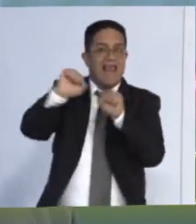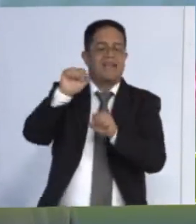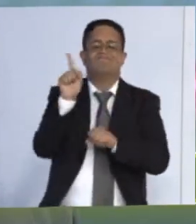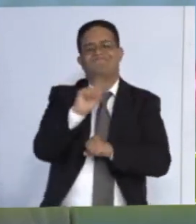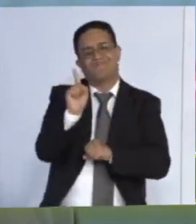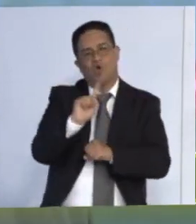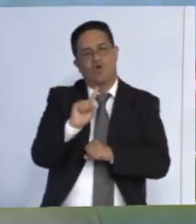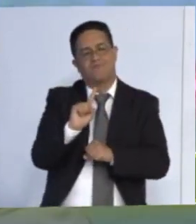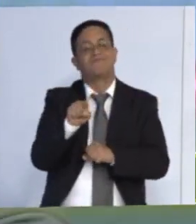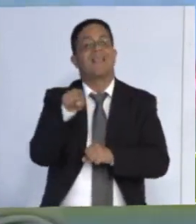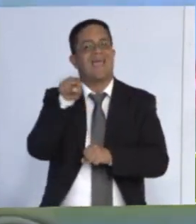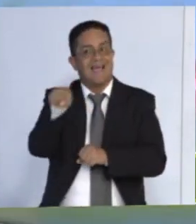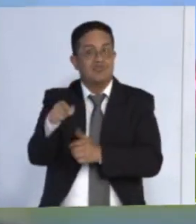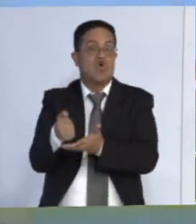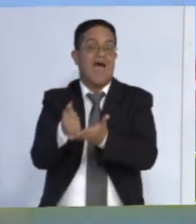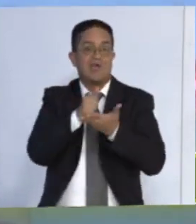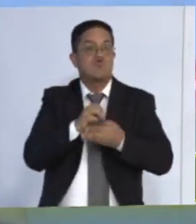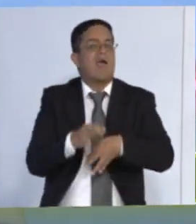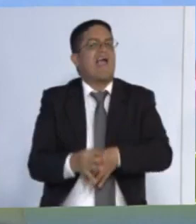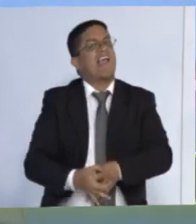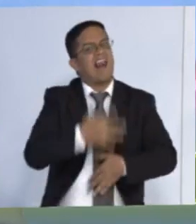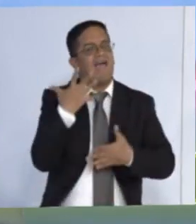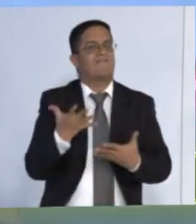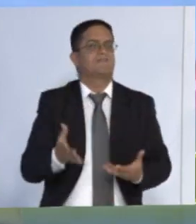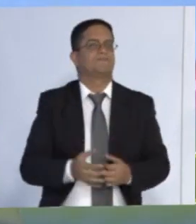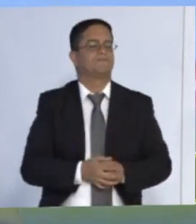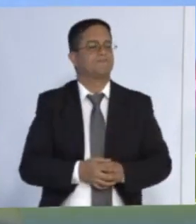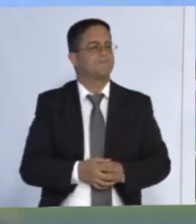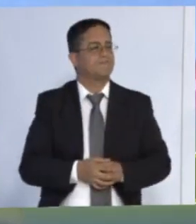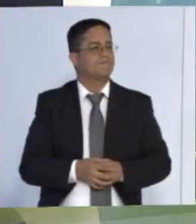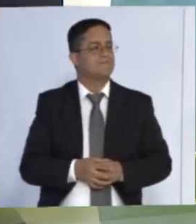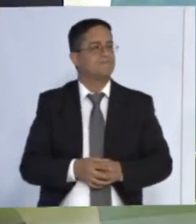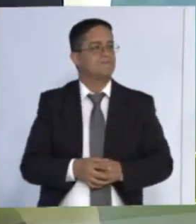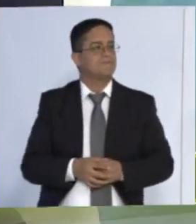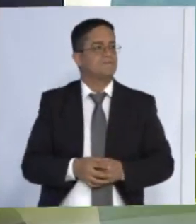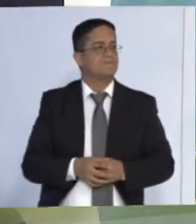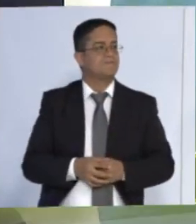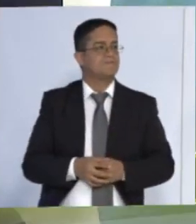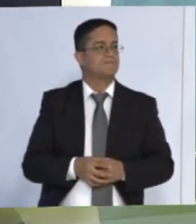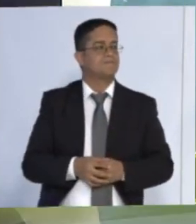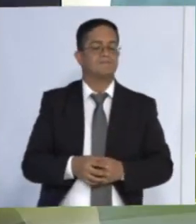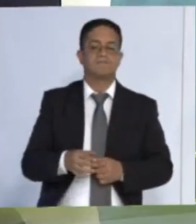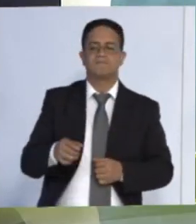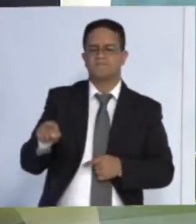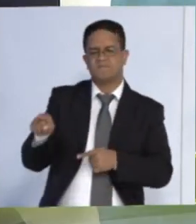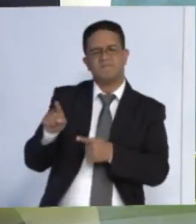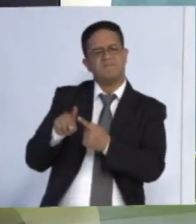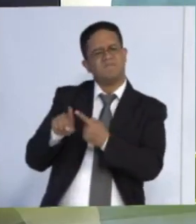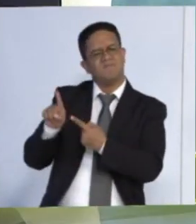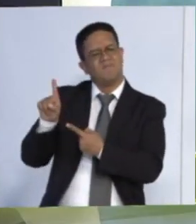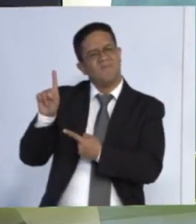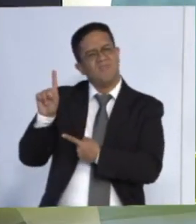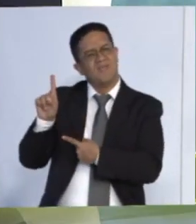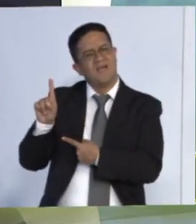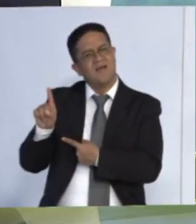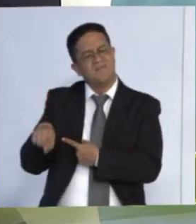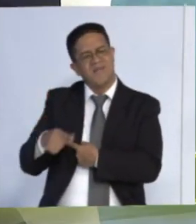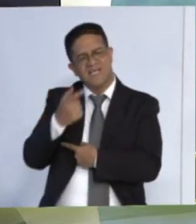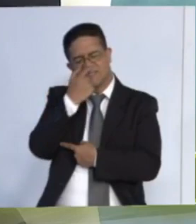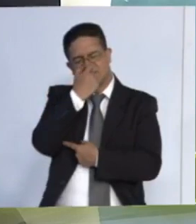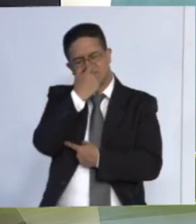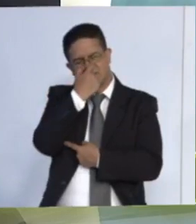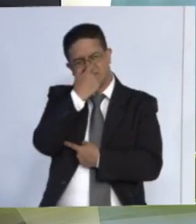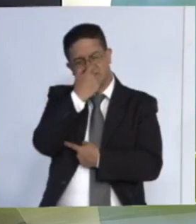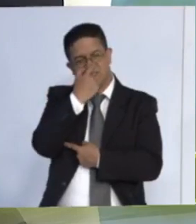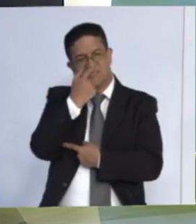identificar y esto simplemente es un exacerbante. Y. Jovac dice, doctor, y los adenoides superinflamados aun